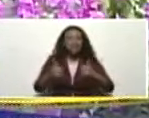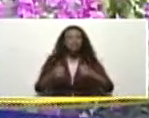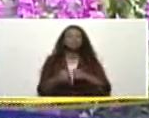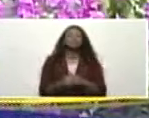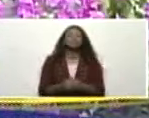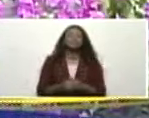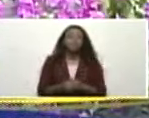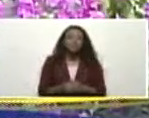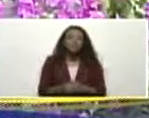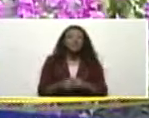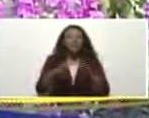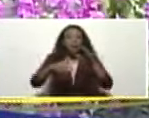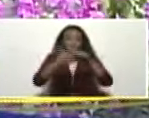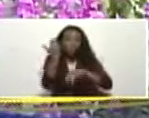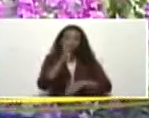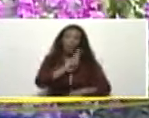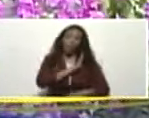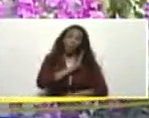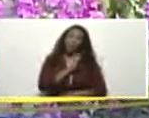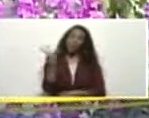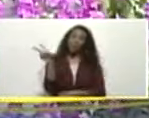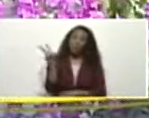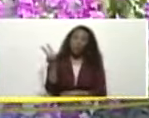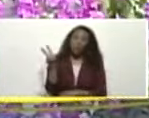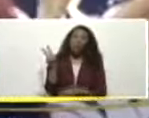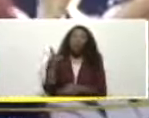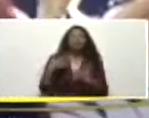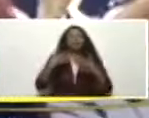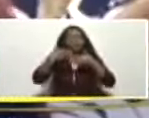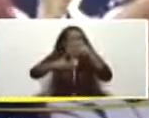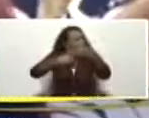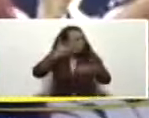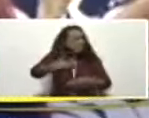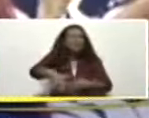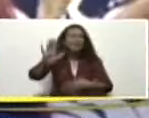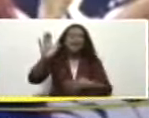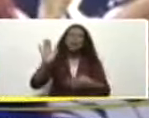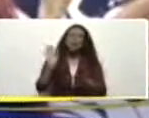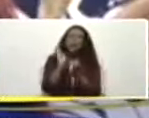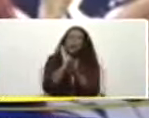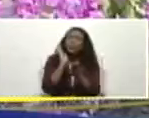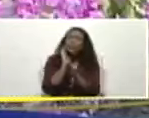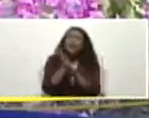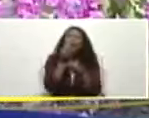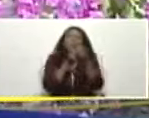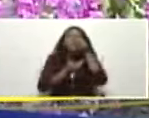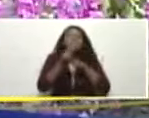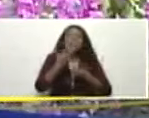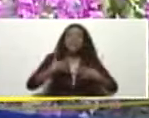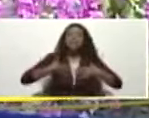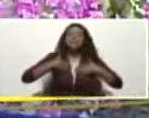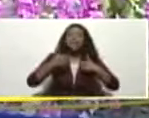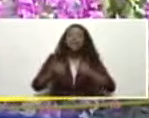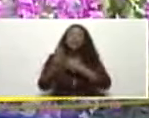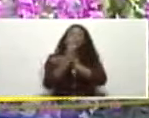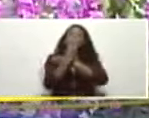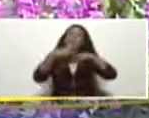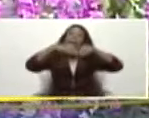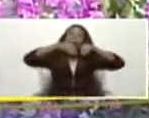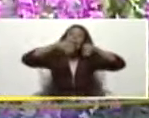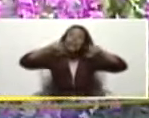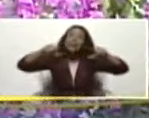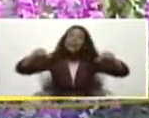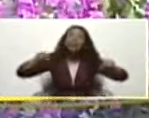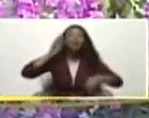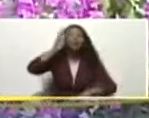agroecológica, que es el modelo nuestro de aquí para siempre, una agricultura orgánica, alimentos orgánicos y cuidar la tierra,